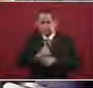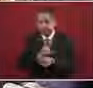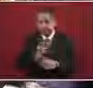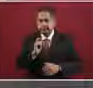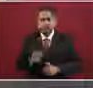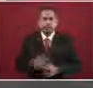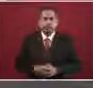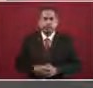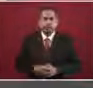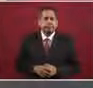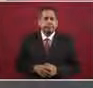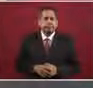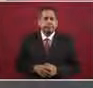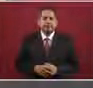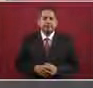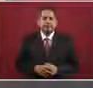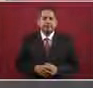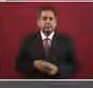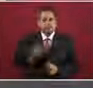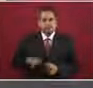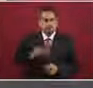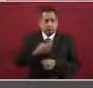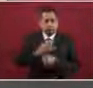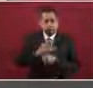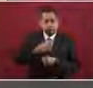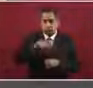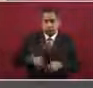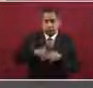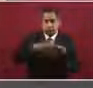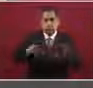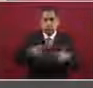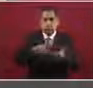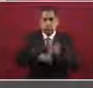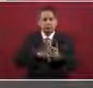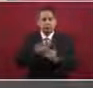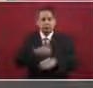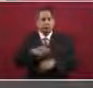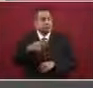que hoy se dio a conocer sobre la libertad